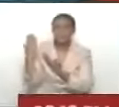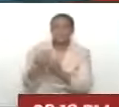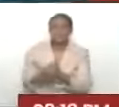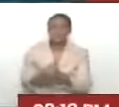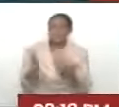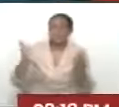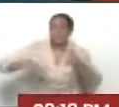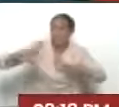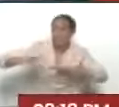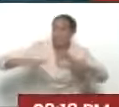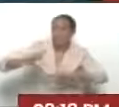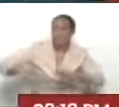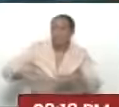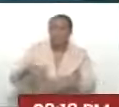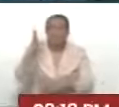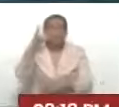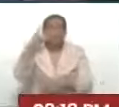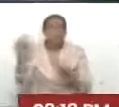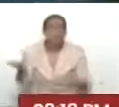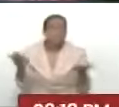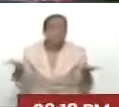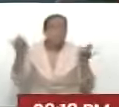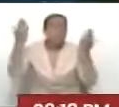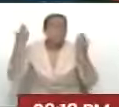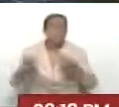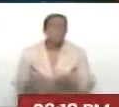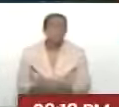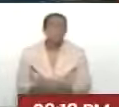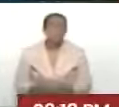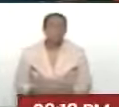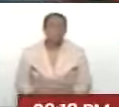¡Dale! ¡Ponle!